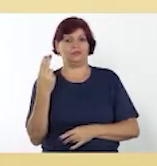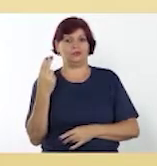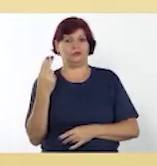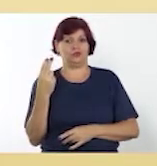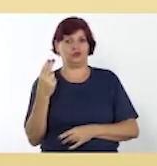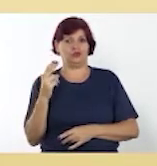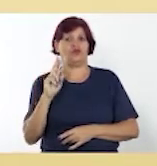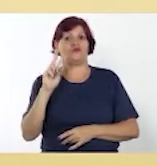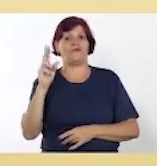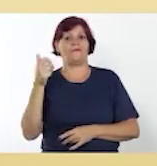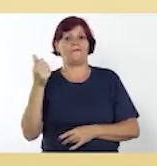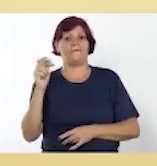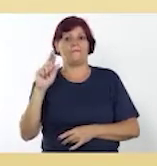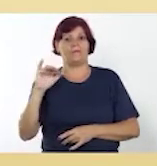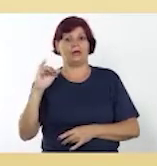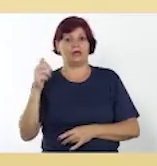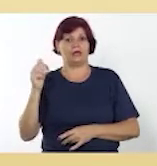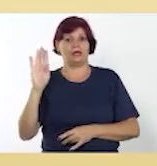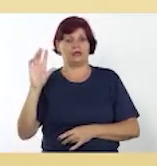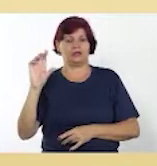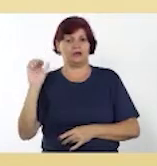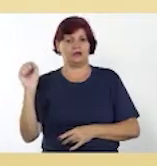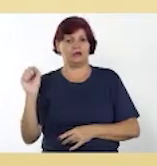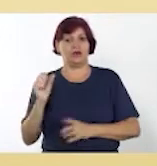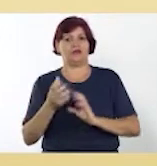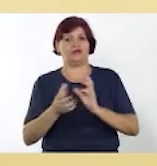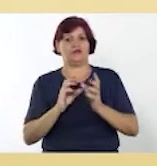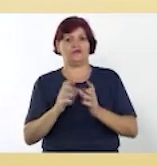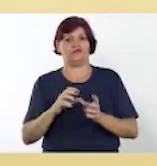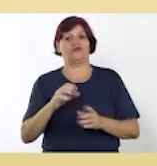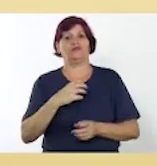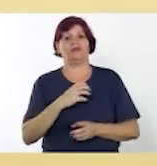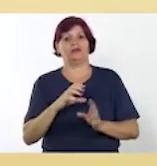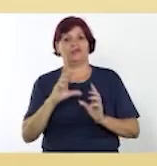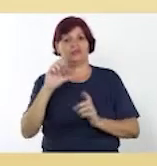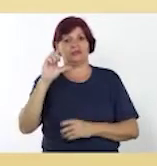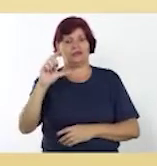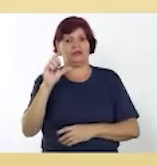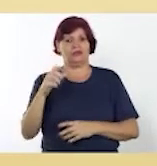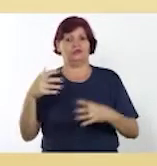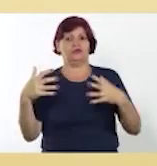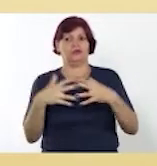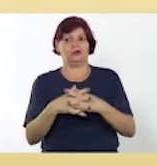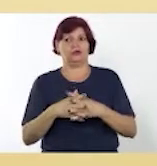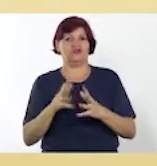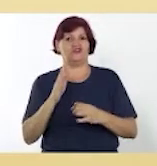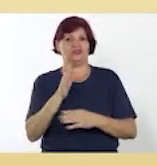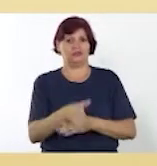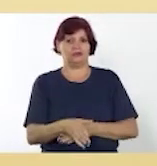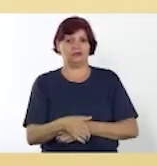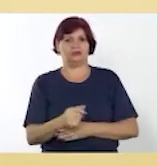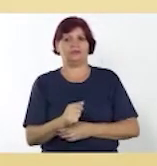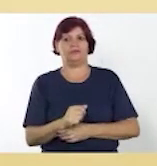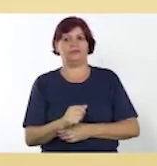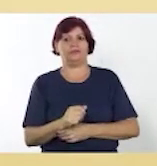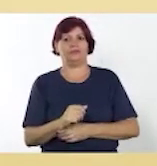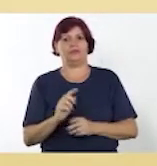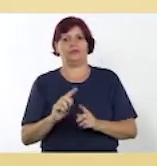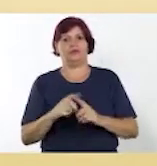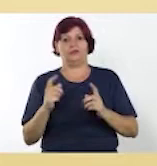ya designadas a los tipos de latas, podemos formar una primera relación que es directa, porque entre los dos tipos de